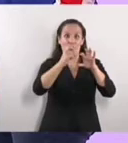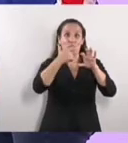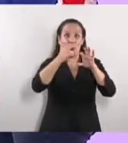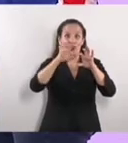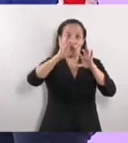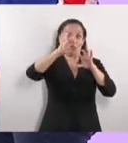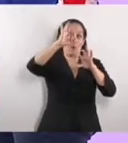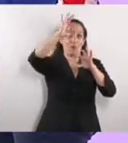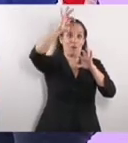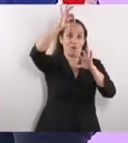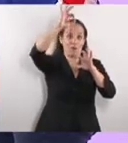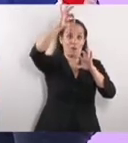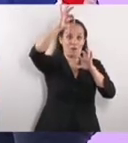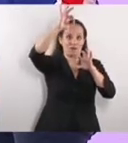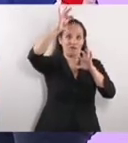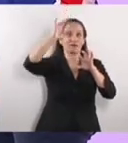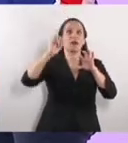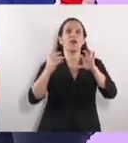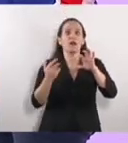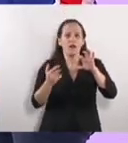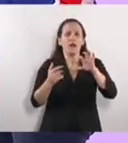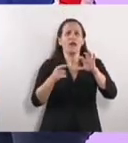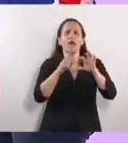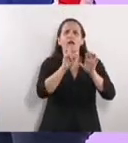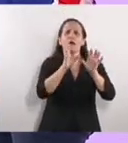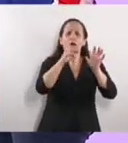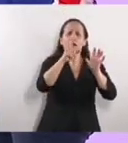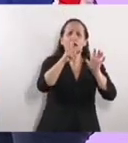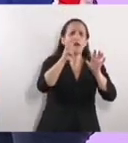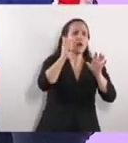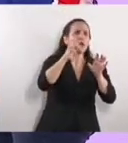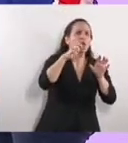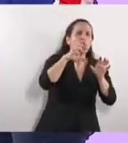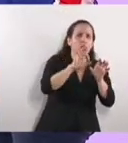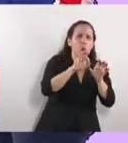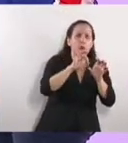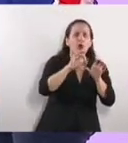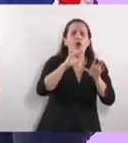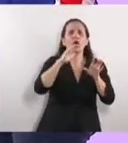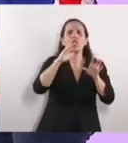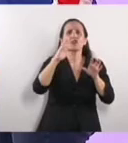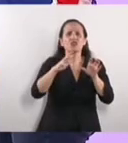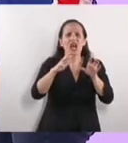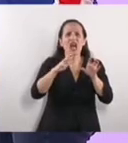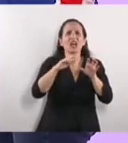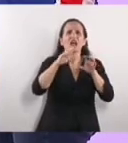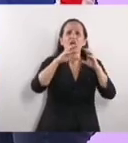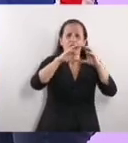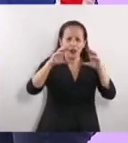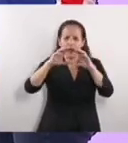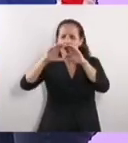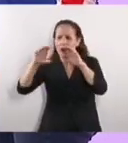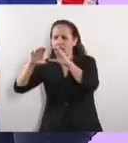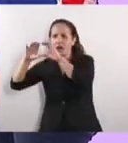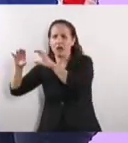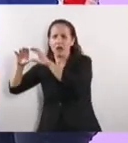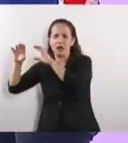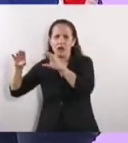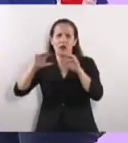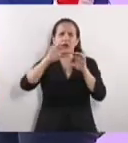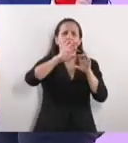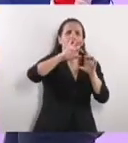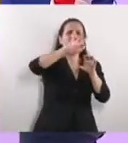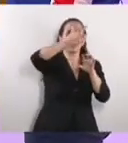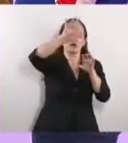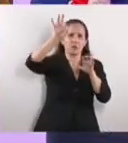que todos los grupos sanguíneos van a compartir esta estructura en común. ¿Sí? Va a ser como la